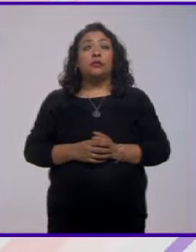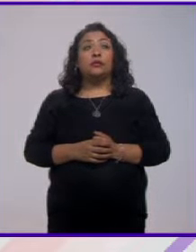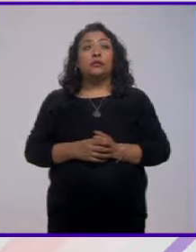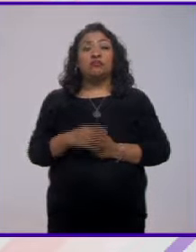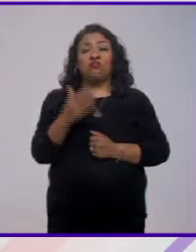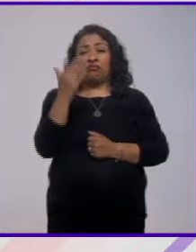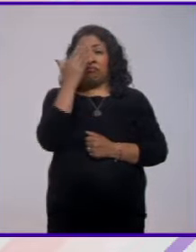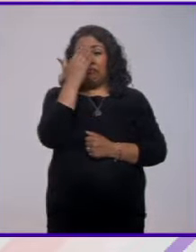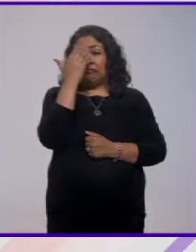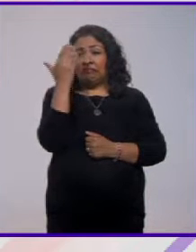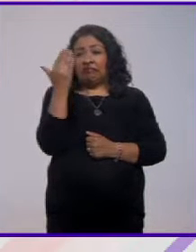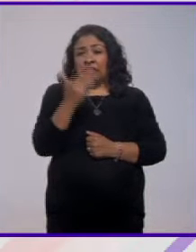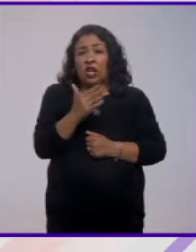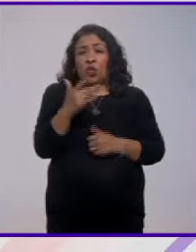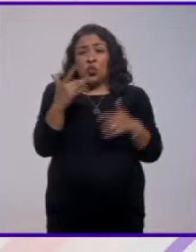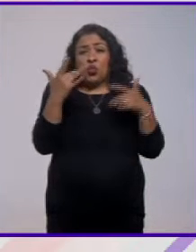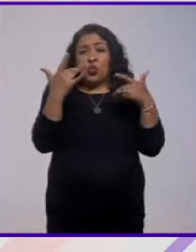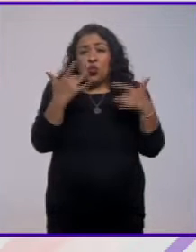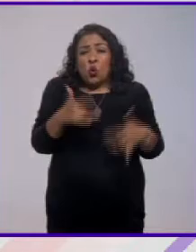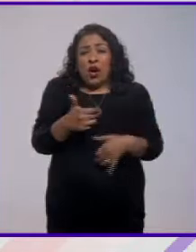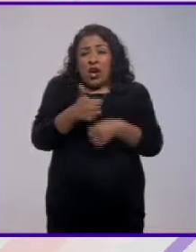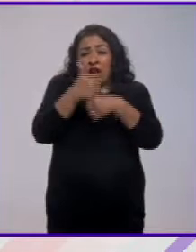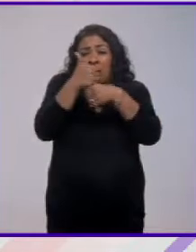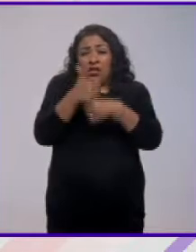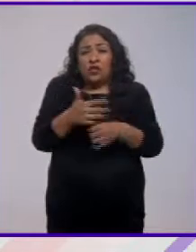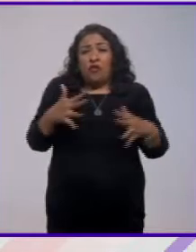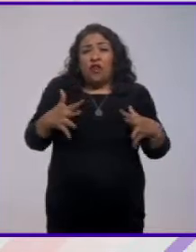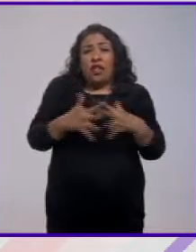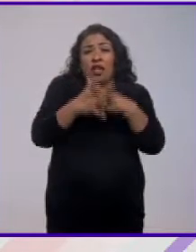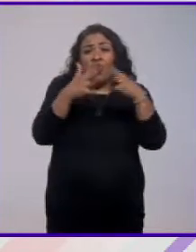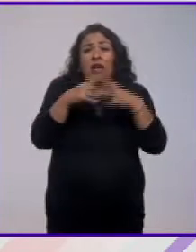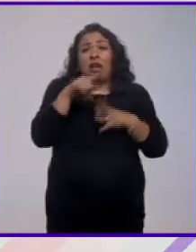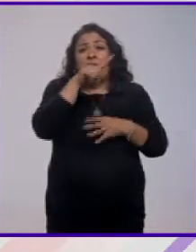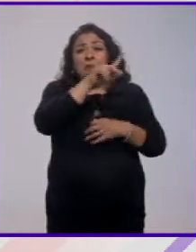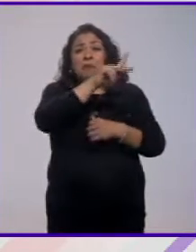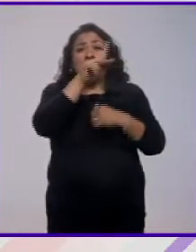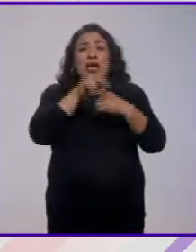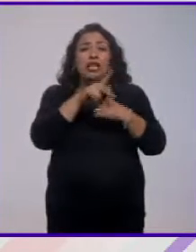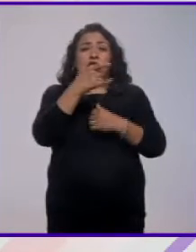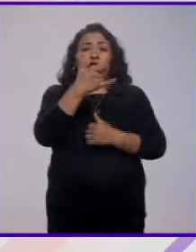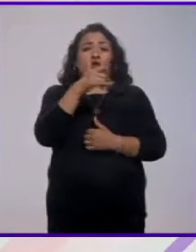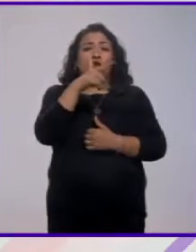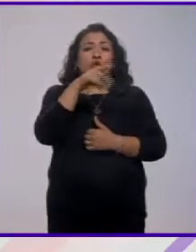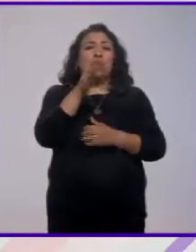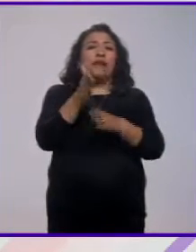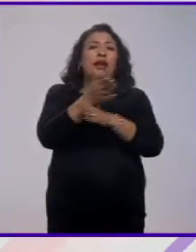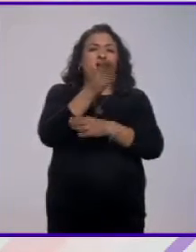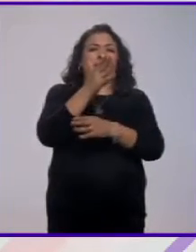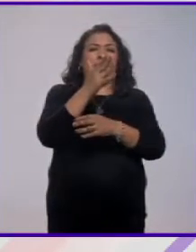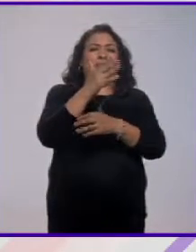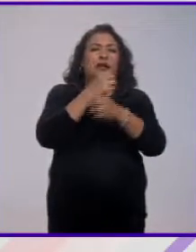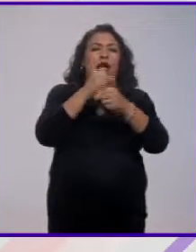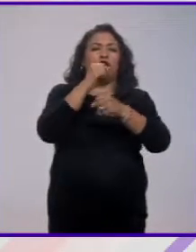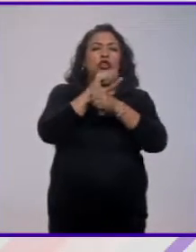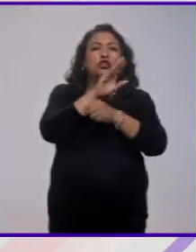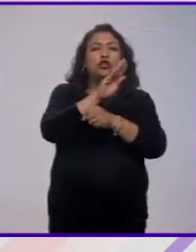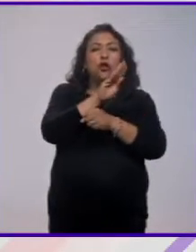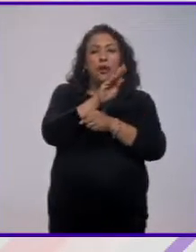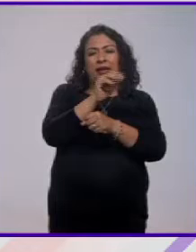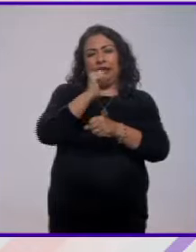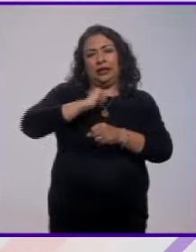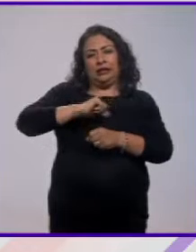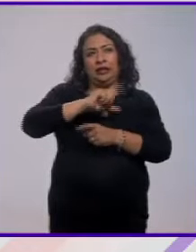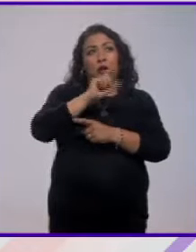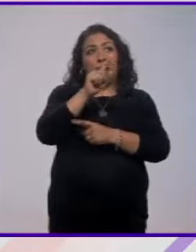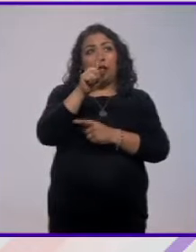El horror, el dolor y la tragedia de la guerra que enfrentó el desaparecido país de Yugoslavia en la década de los 90 del siglo XX son los pilares